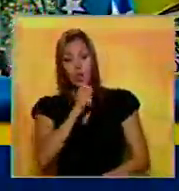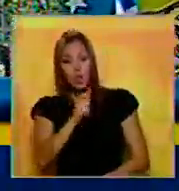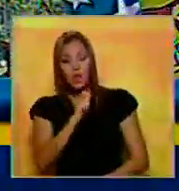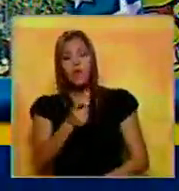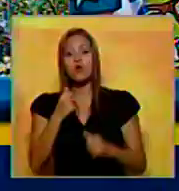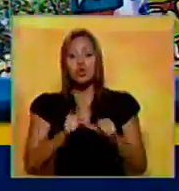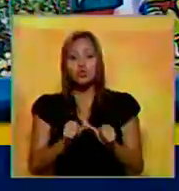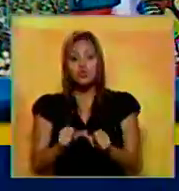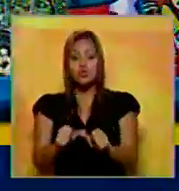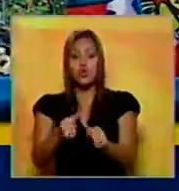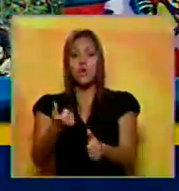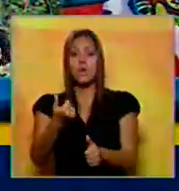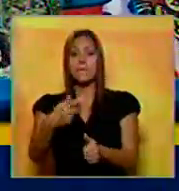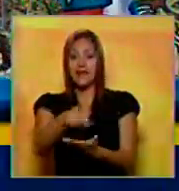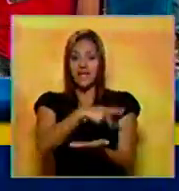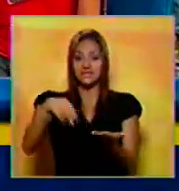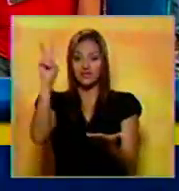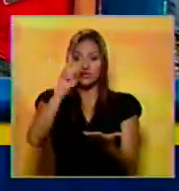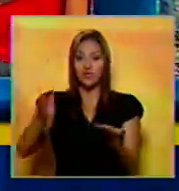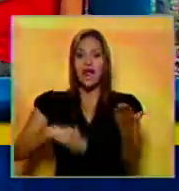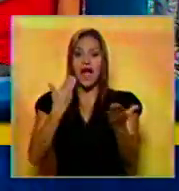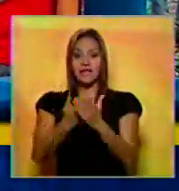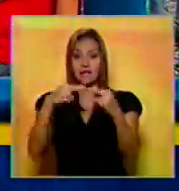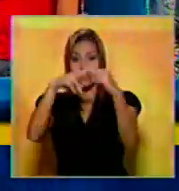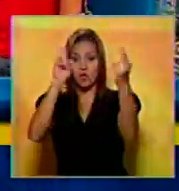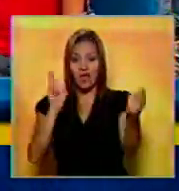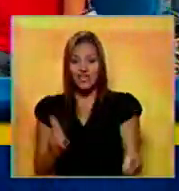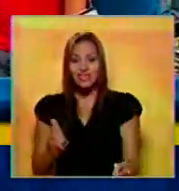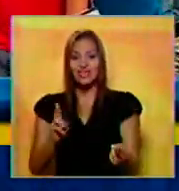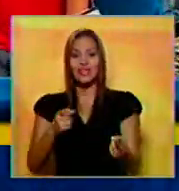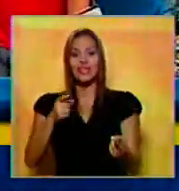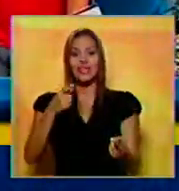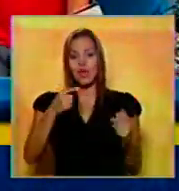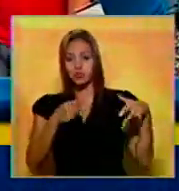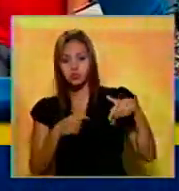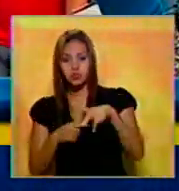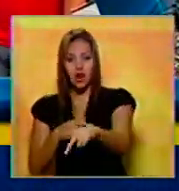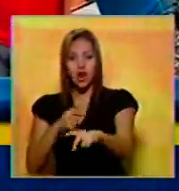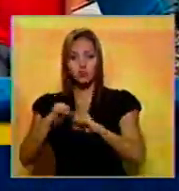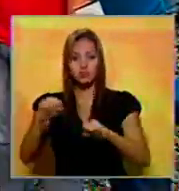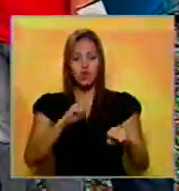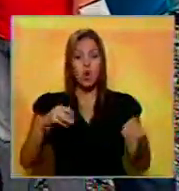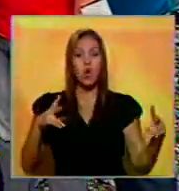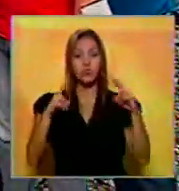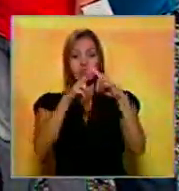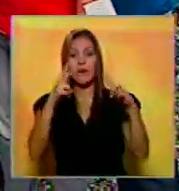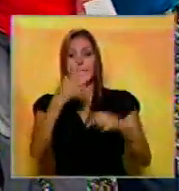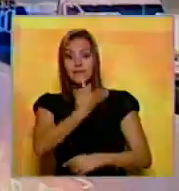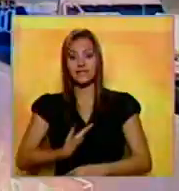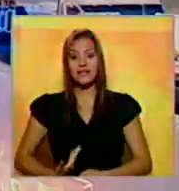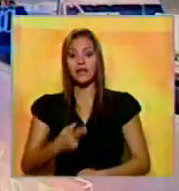con una marcha desde Plaza Venezuela hasta Puente Llaguno, donde la movilización se encontrará con el presidente Nicolás Maduro.